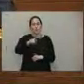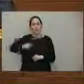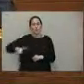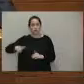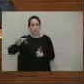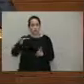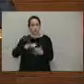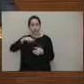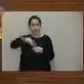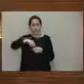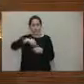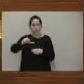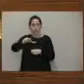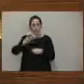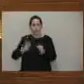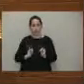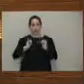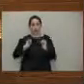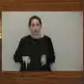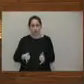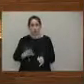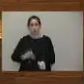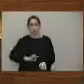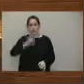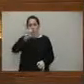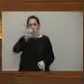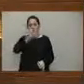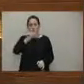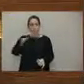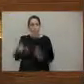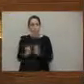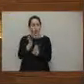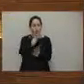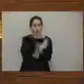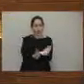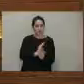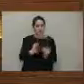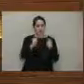ingresado en una plaza de Lera con anterioridad al mes de enero del 2011,